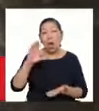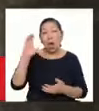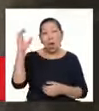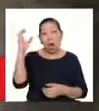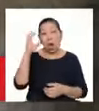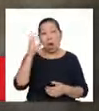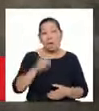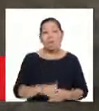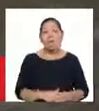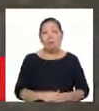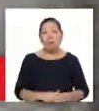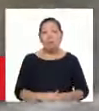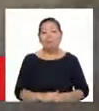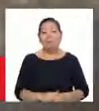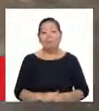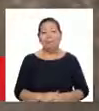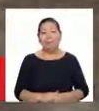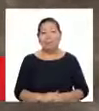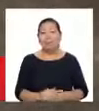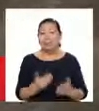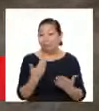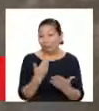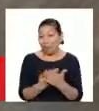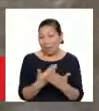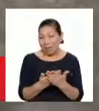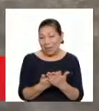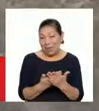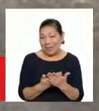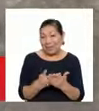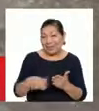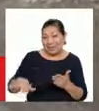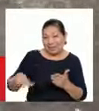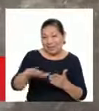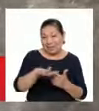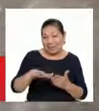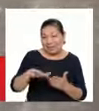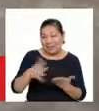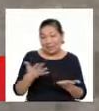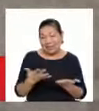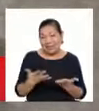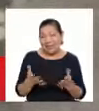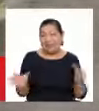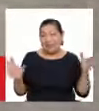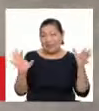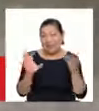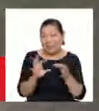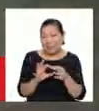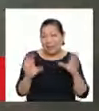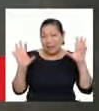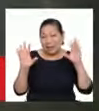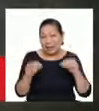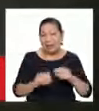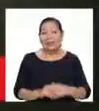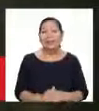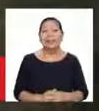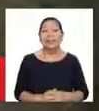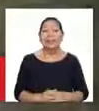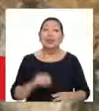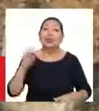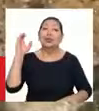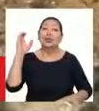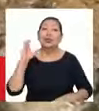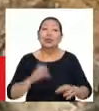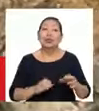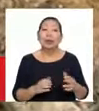vino la lluvia! La propia naturaleza se convirtió en el principal aliado de los apagafuegos y con la